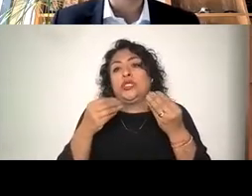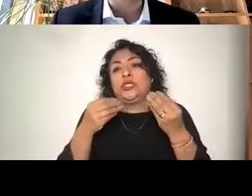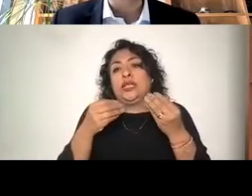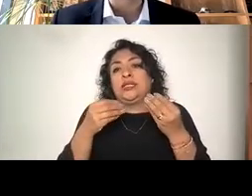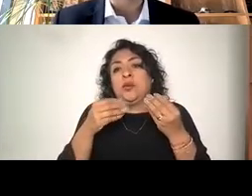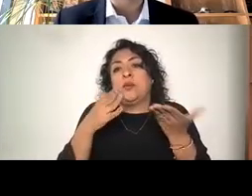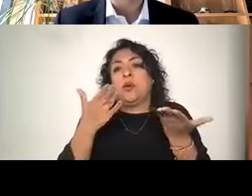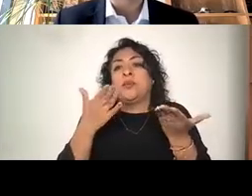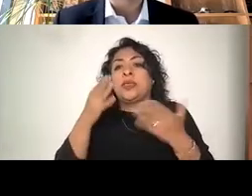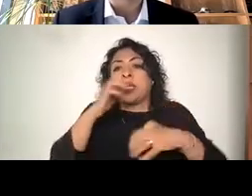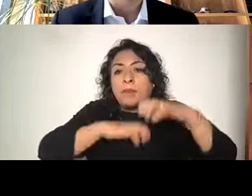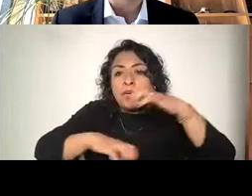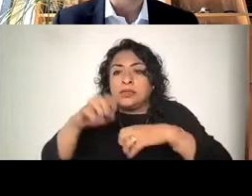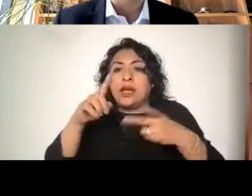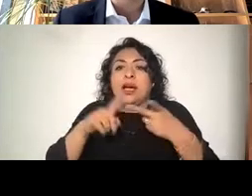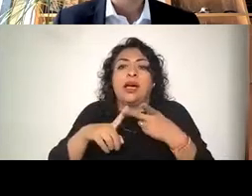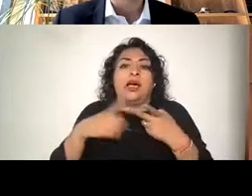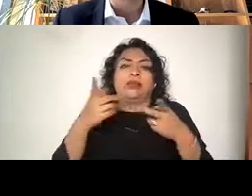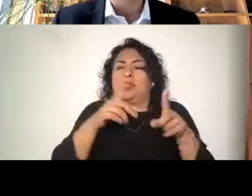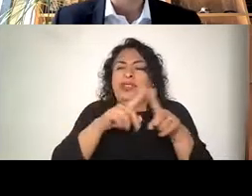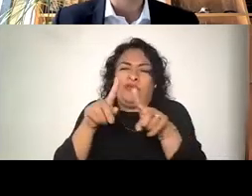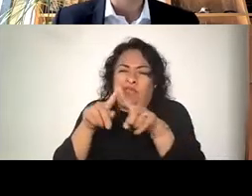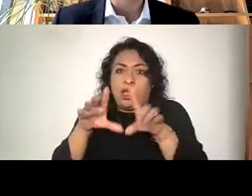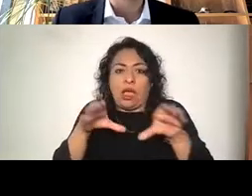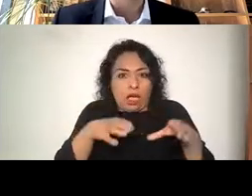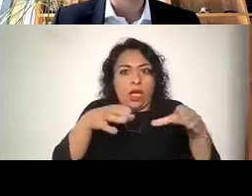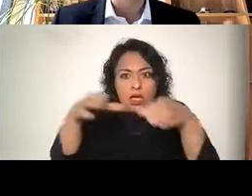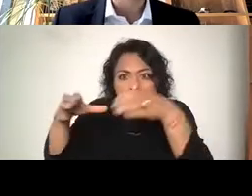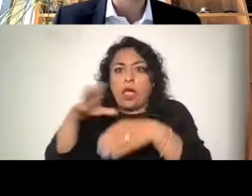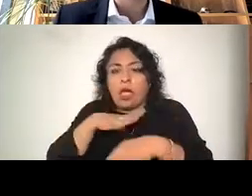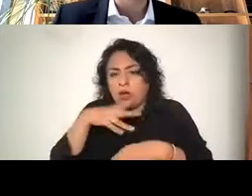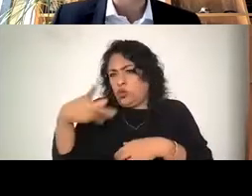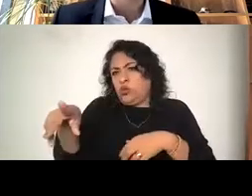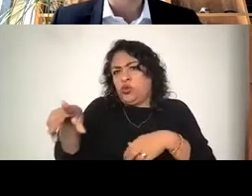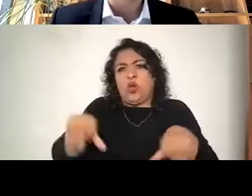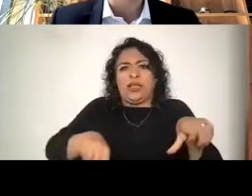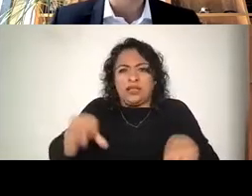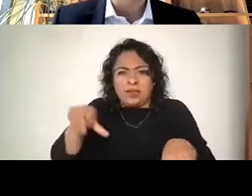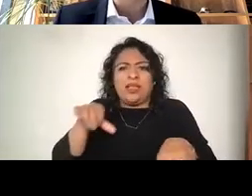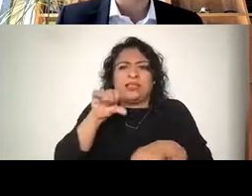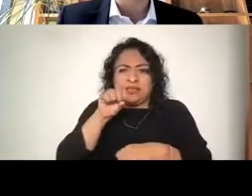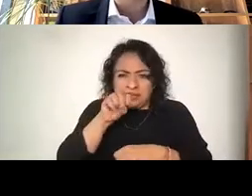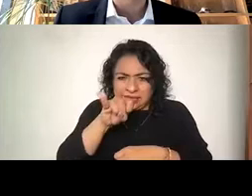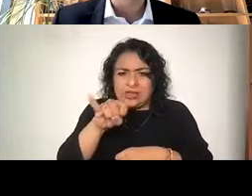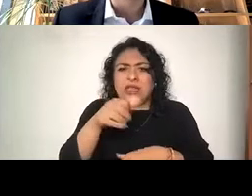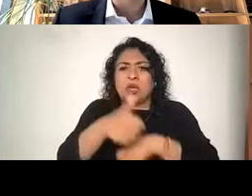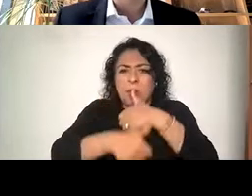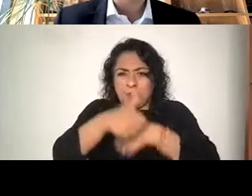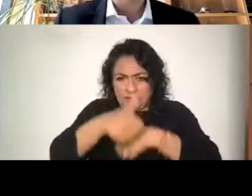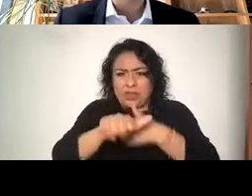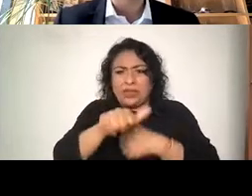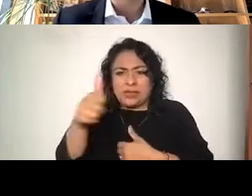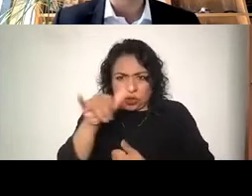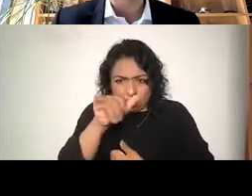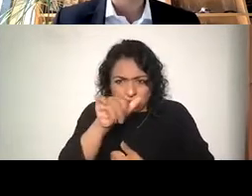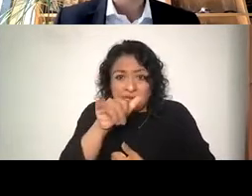comerciantes de distinto tipo, que aún teniendo una actividad que sí en el mercado compite con los demás, es